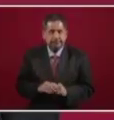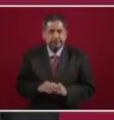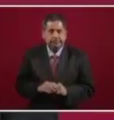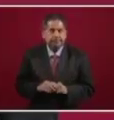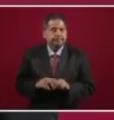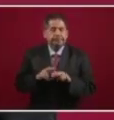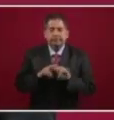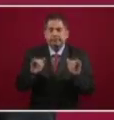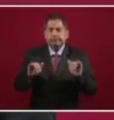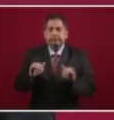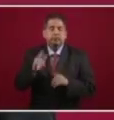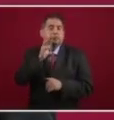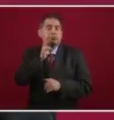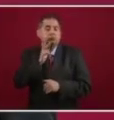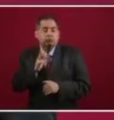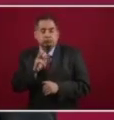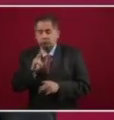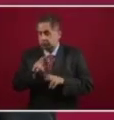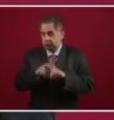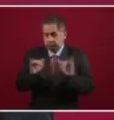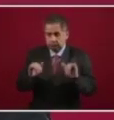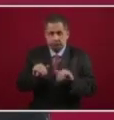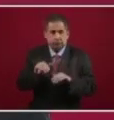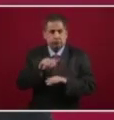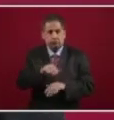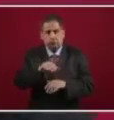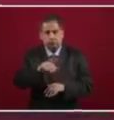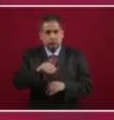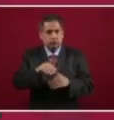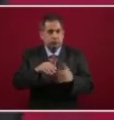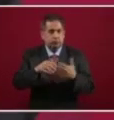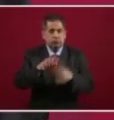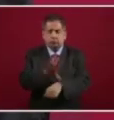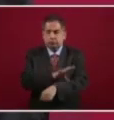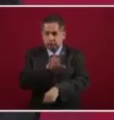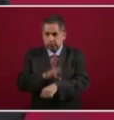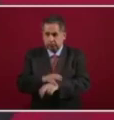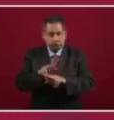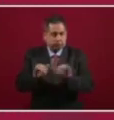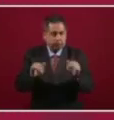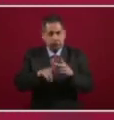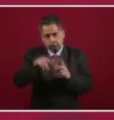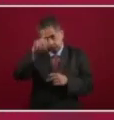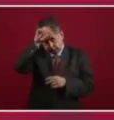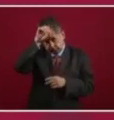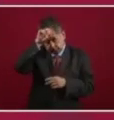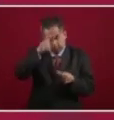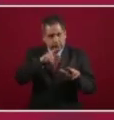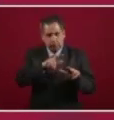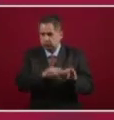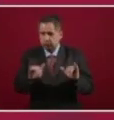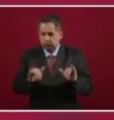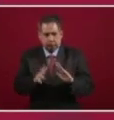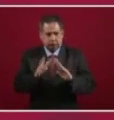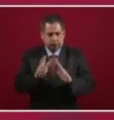ni en el caso del petróleo, ni en el caso de la industria eléctrica, ni en el caso de la minería.